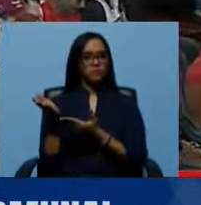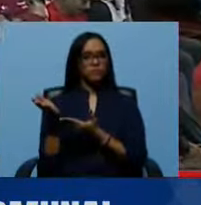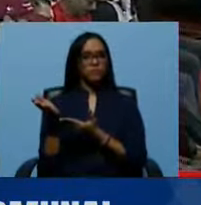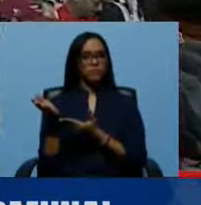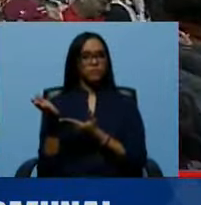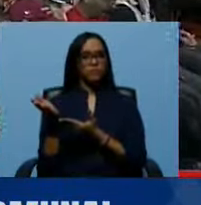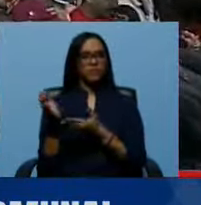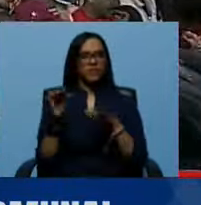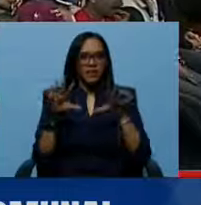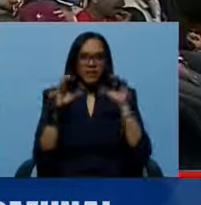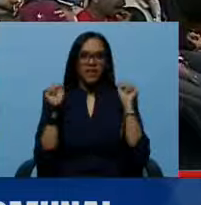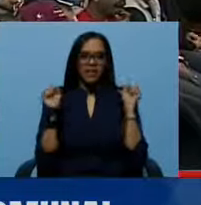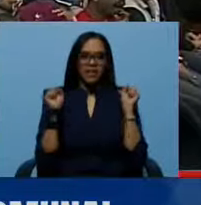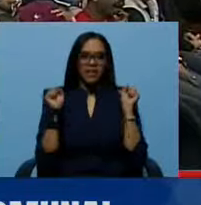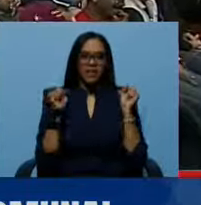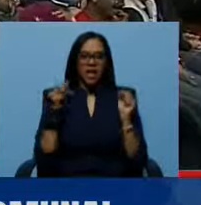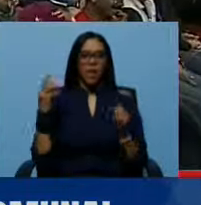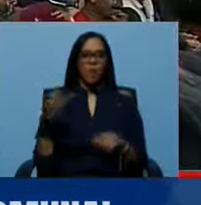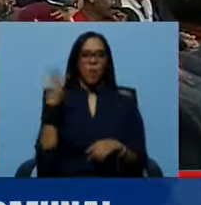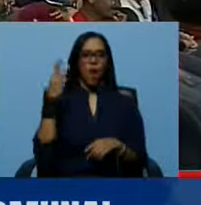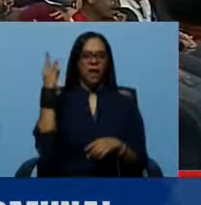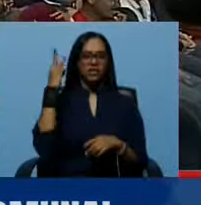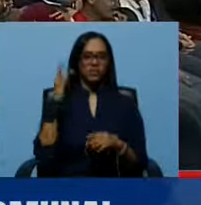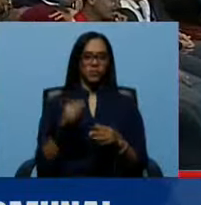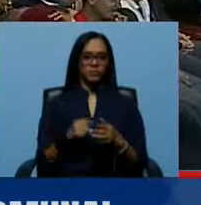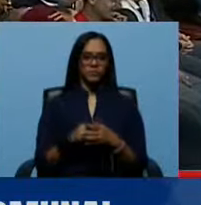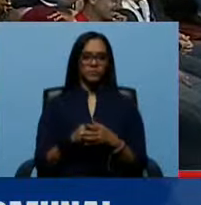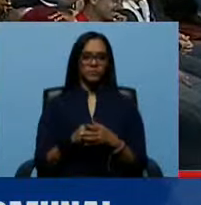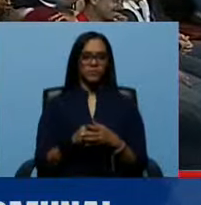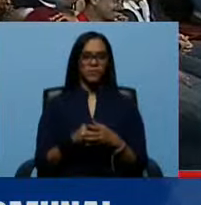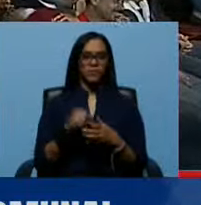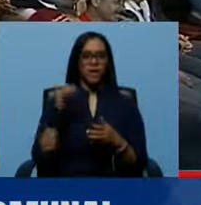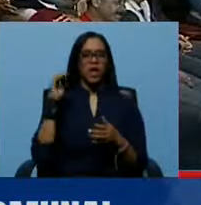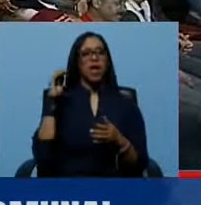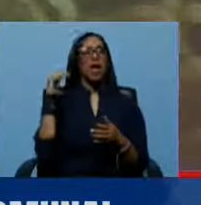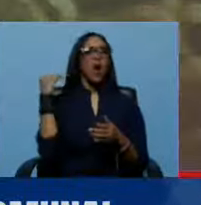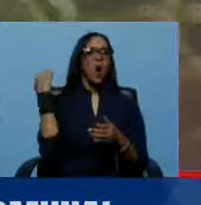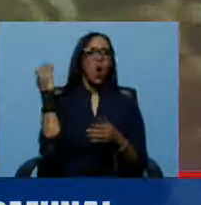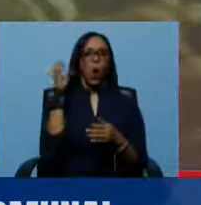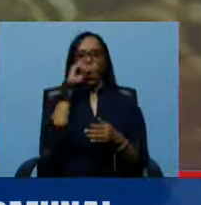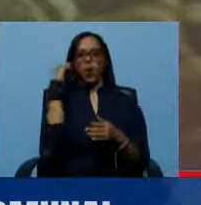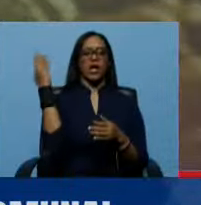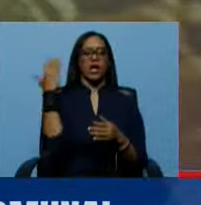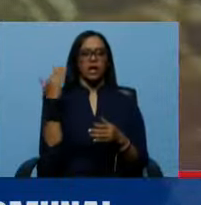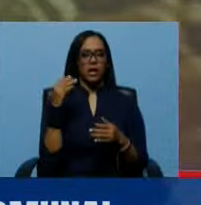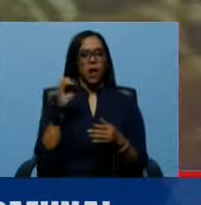Para que lo entiendan en Washington. ¿Oligarquía o el pueblo de a pie?